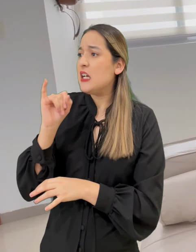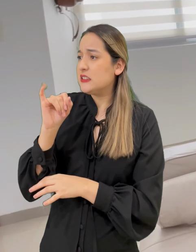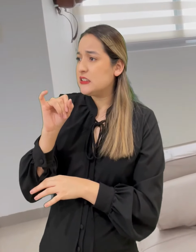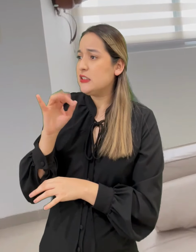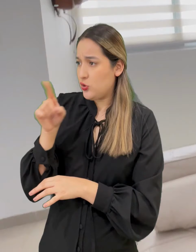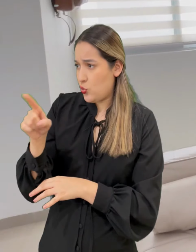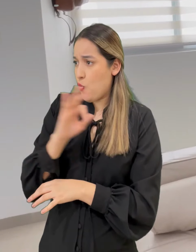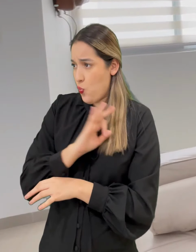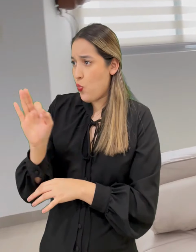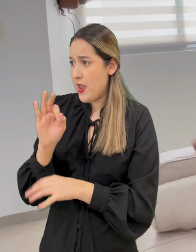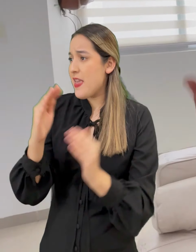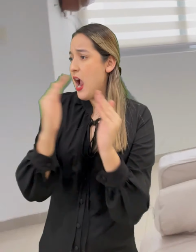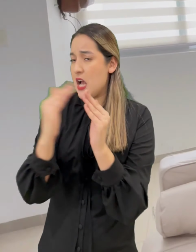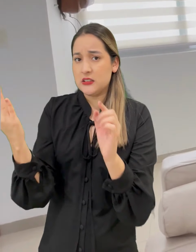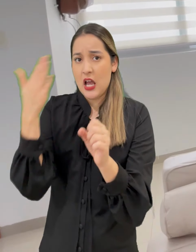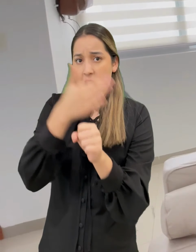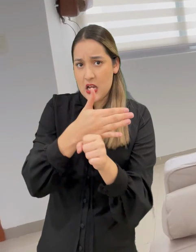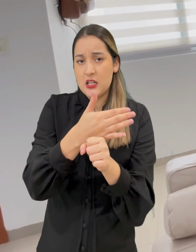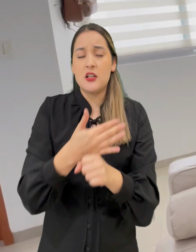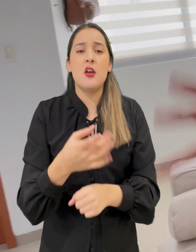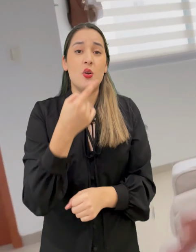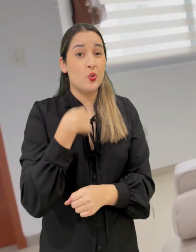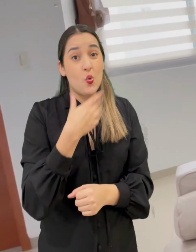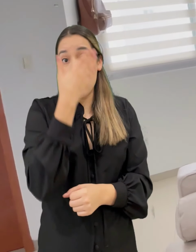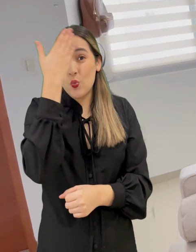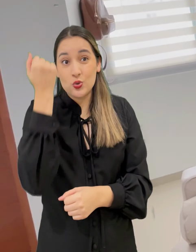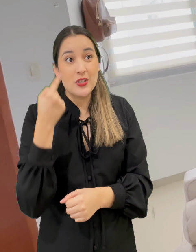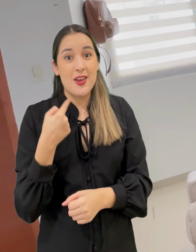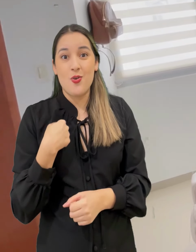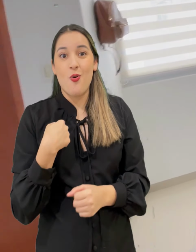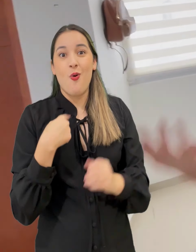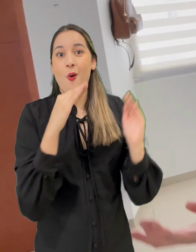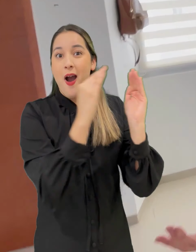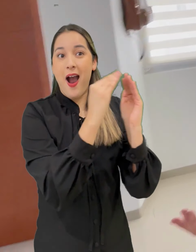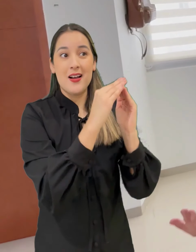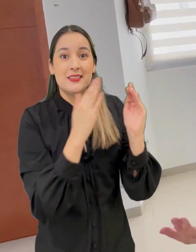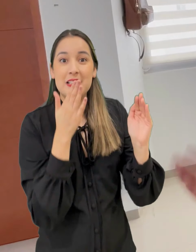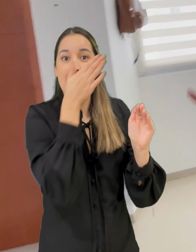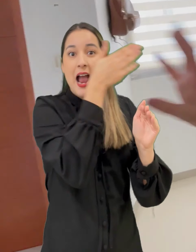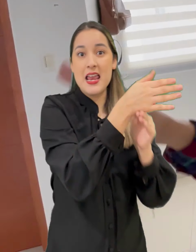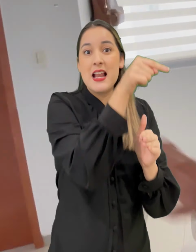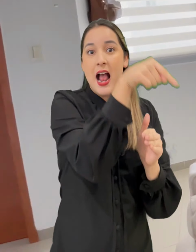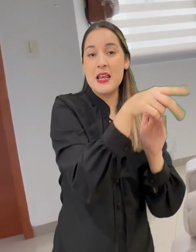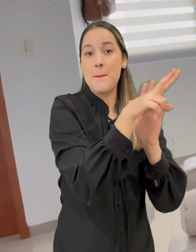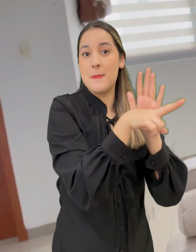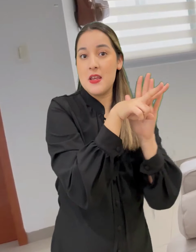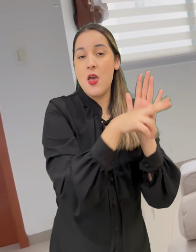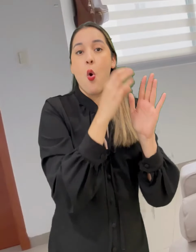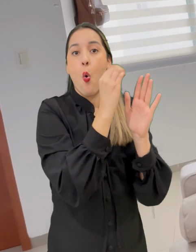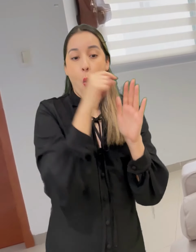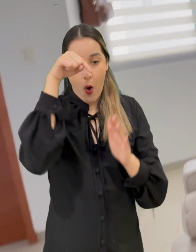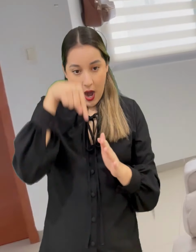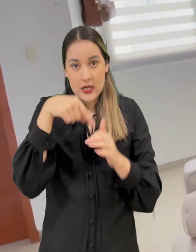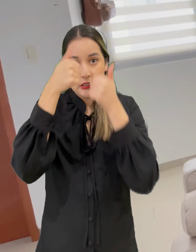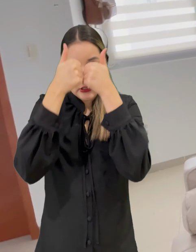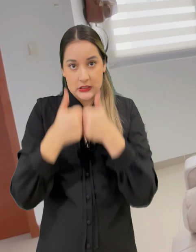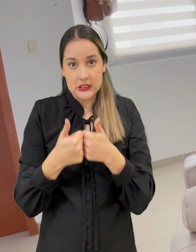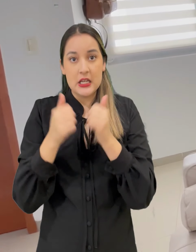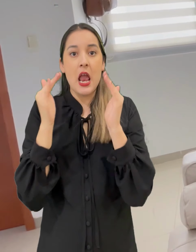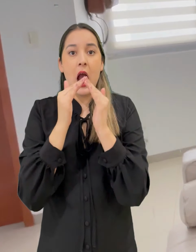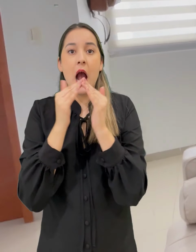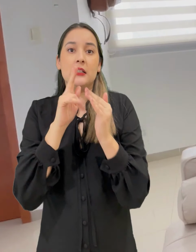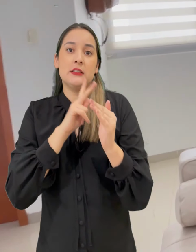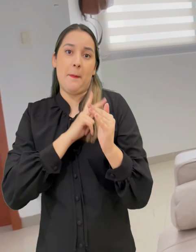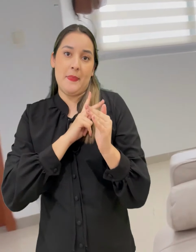no sé exactamente si me va a dejar traer nuevo a mi casa o yo voy a ir a su casa o vamos a ir un parquecito aquí cerca a trabajar